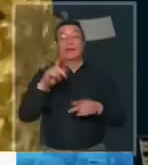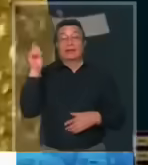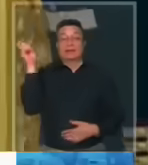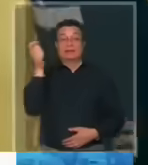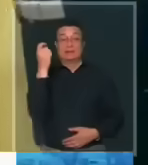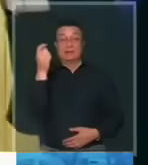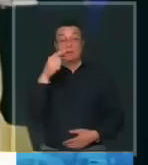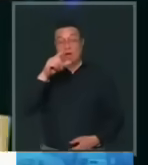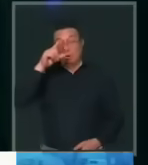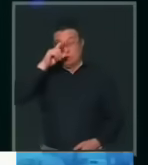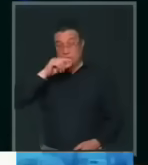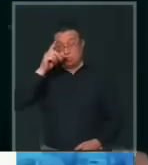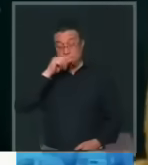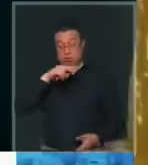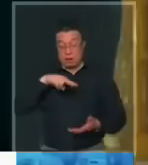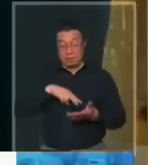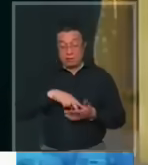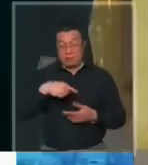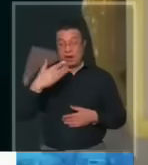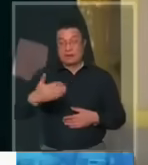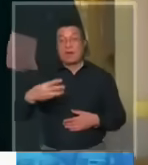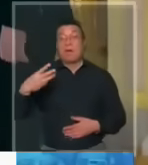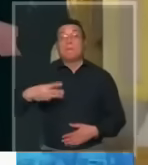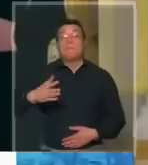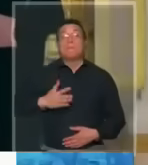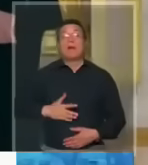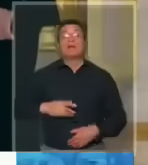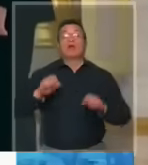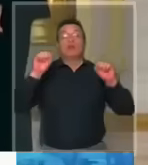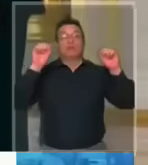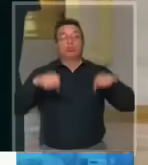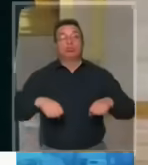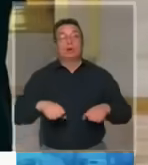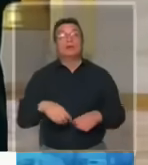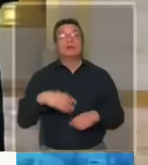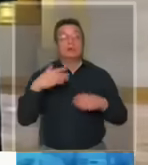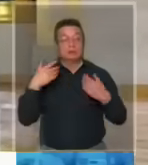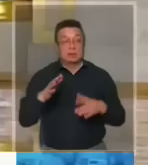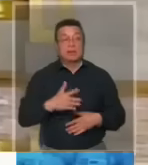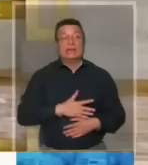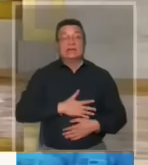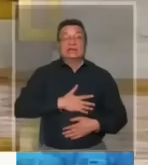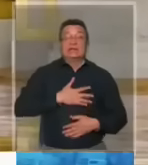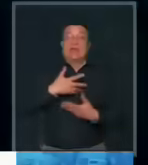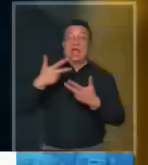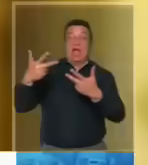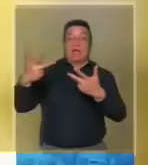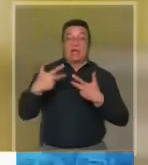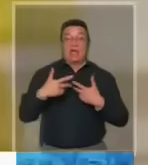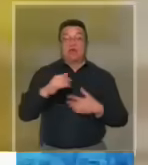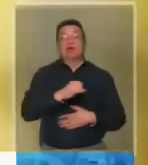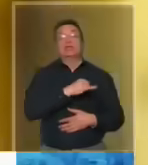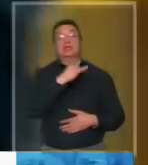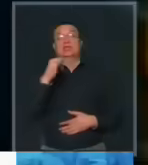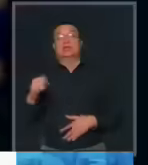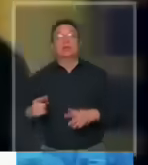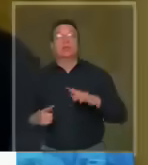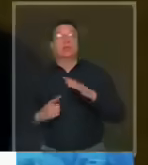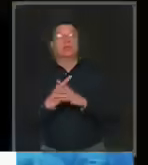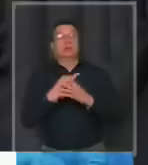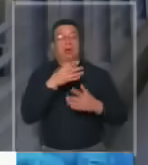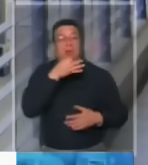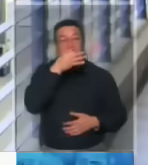que Putin esperó hasta este martes para aprobar. Cada vez que se siente atacado, emerge finalmente dentro de su